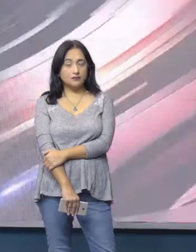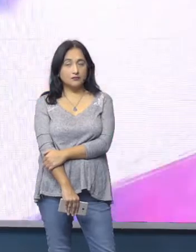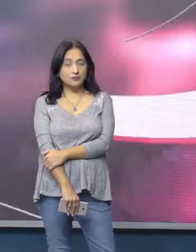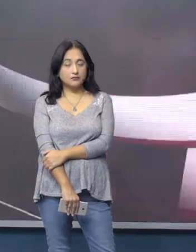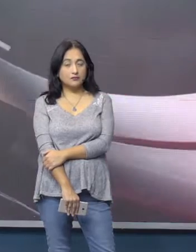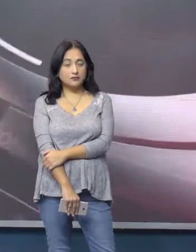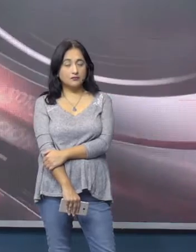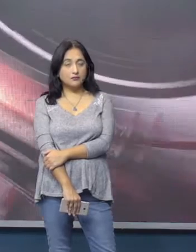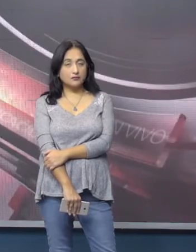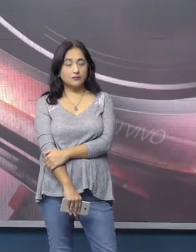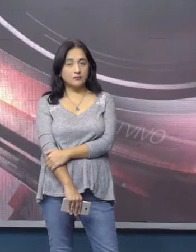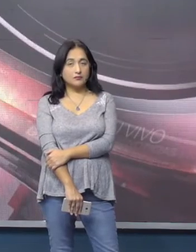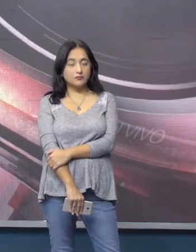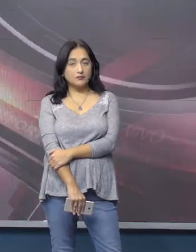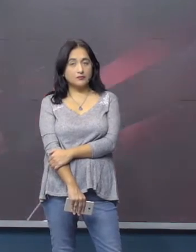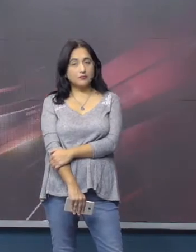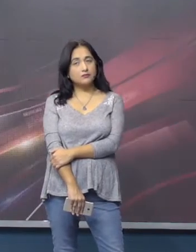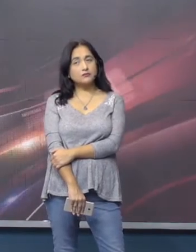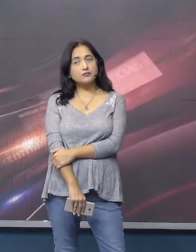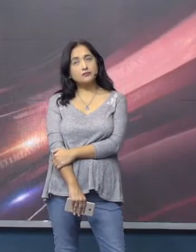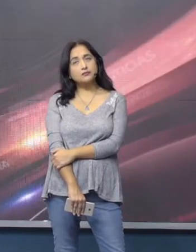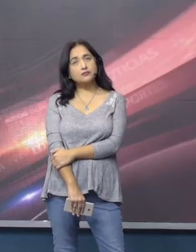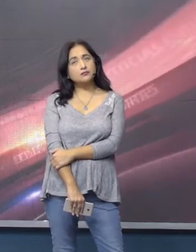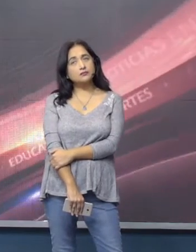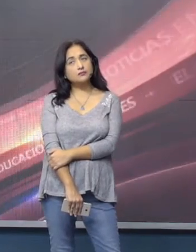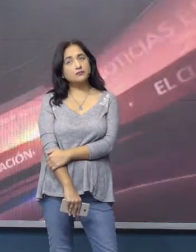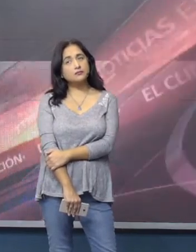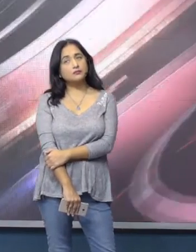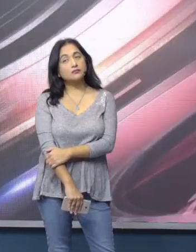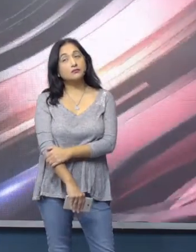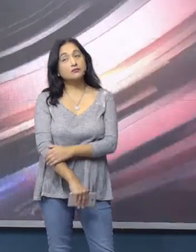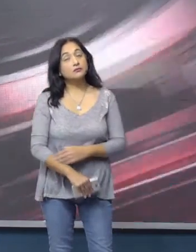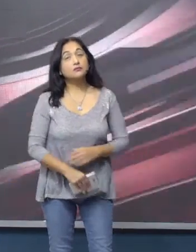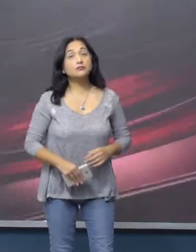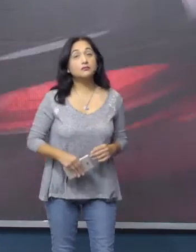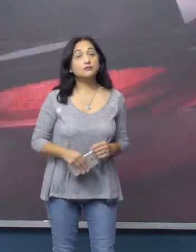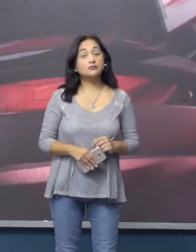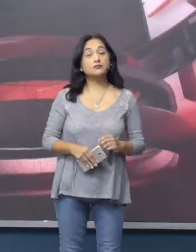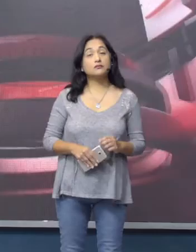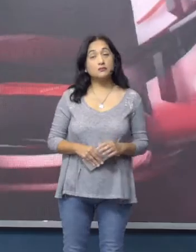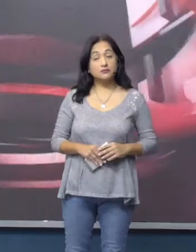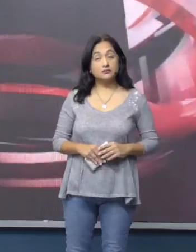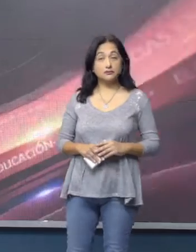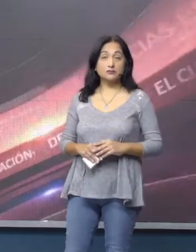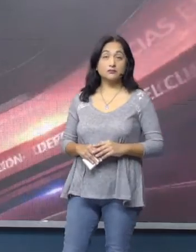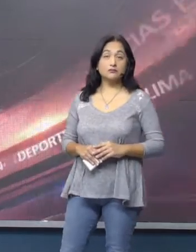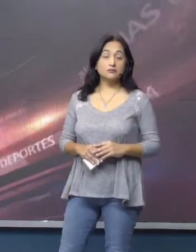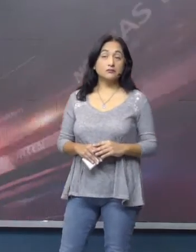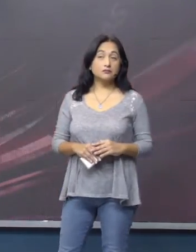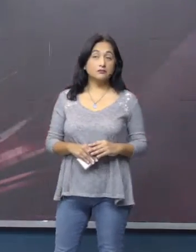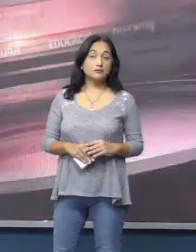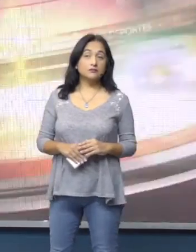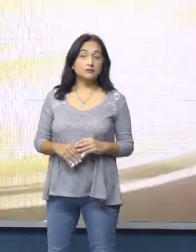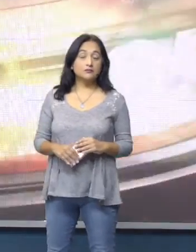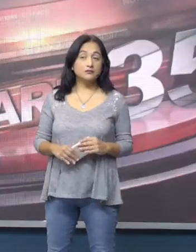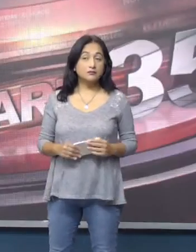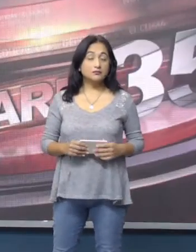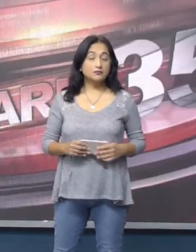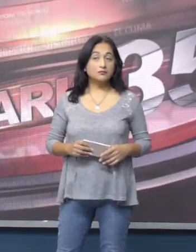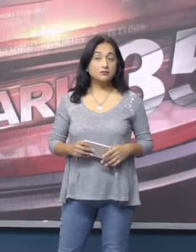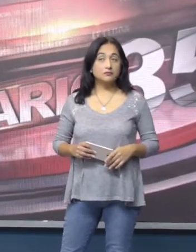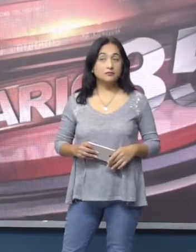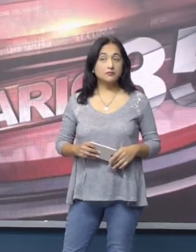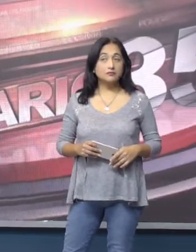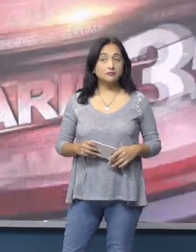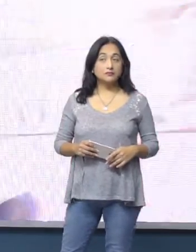llevar a cabo en una tarea virtual este tema tan importante y un